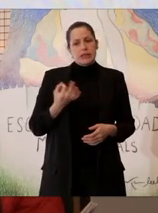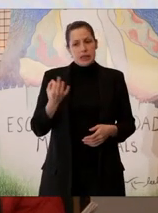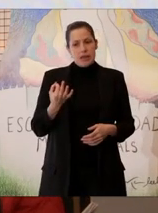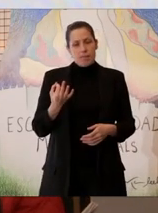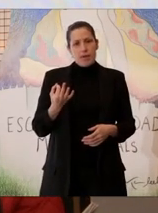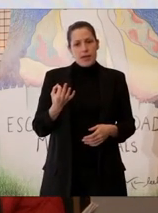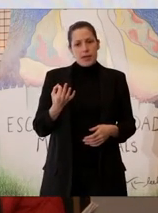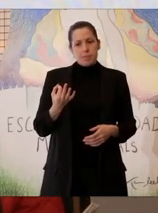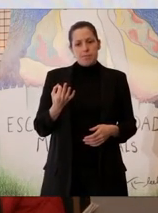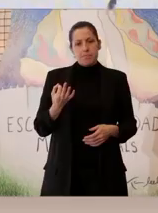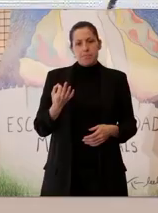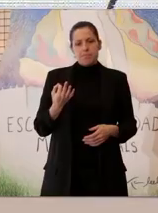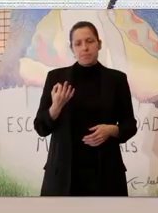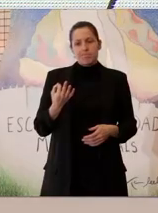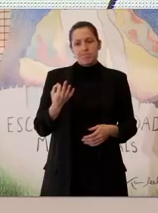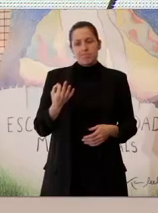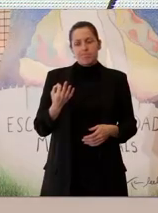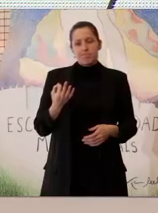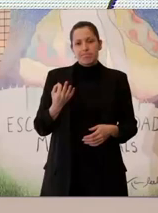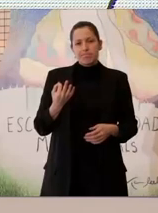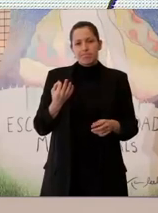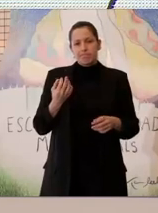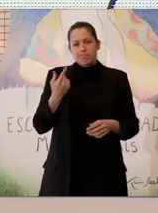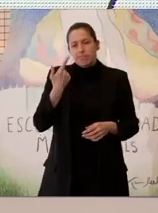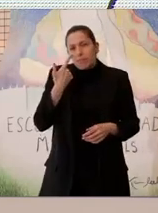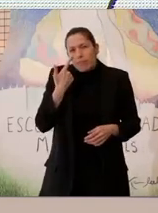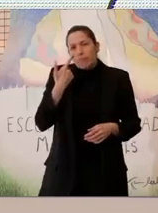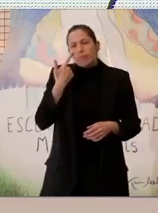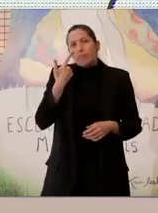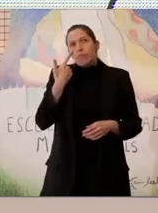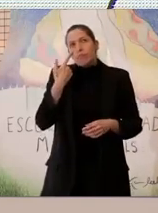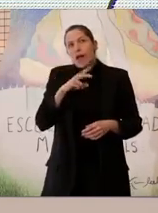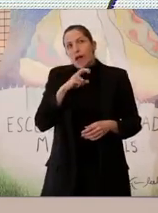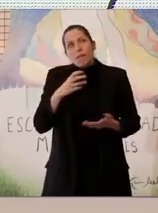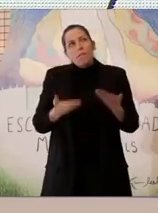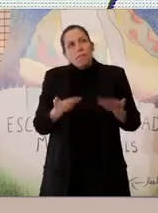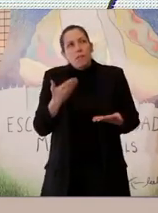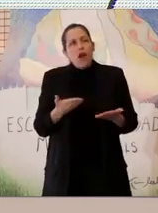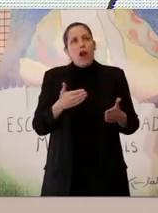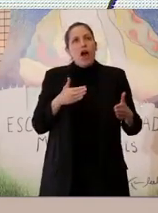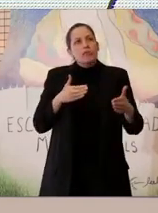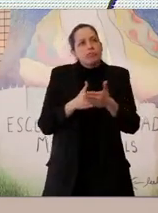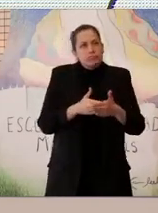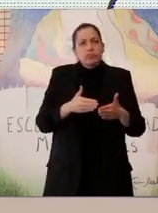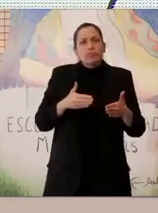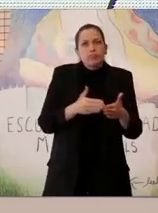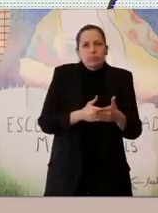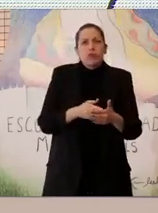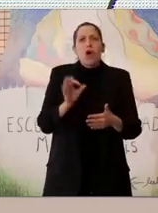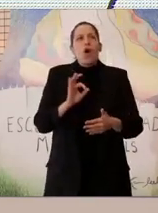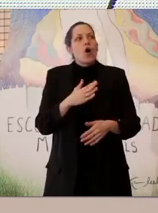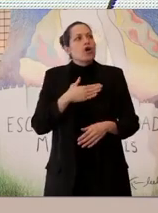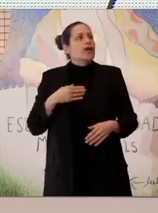ser un obstáculo para que yo, pese a tener el resto de los méritos, pueda suponer